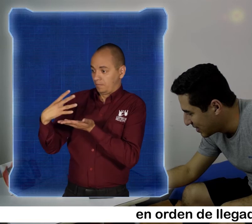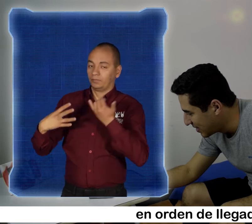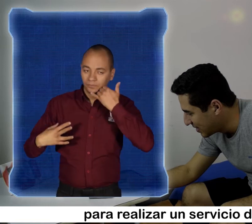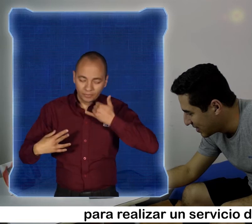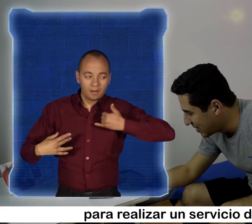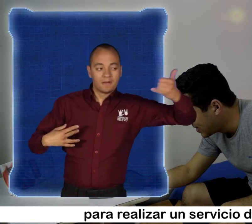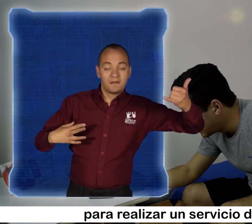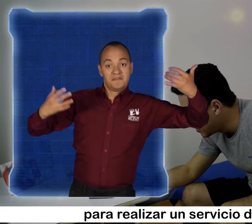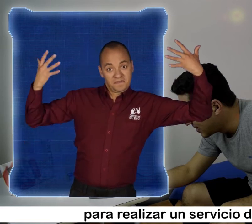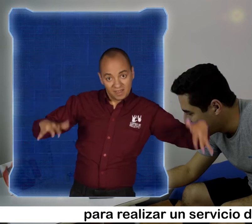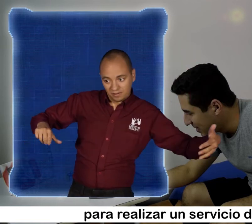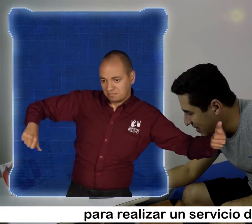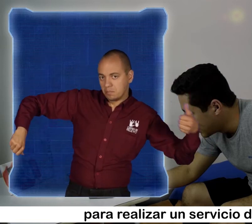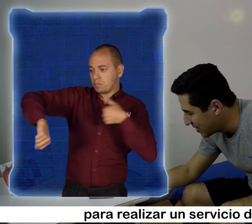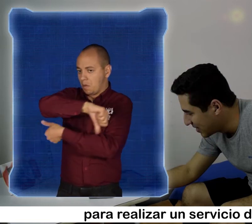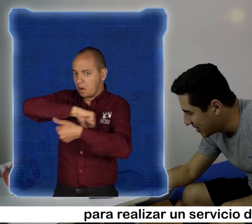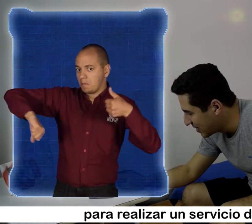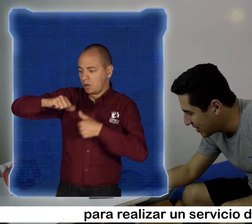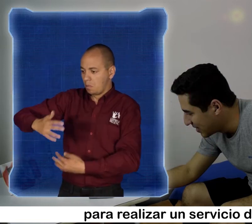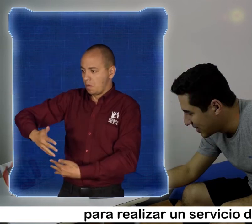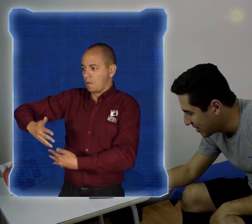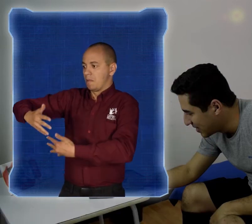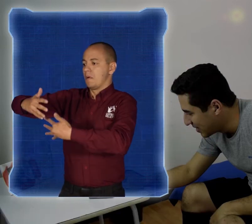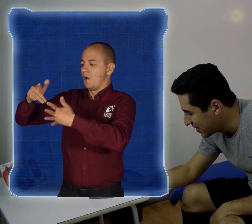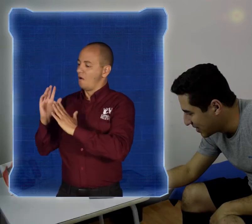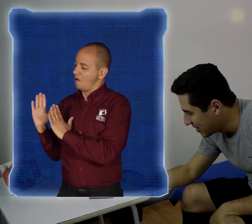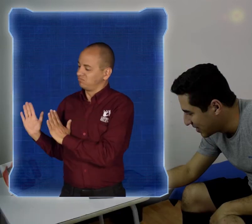llegada para realizar un servicio de calidad.